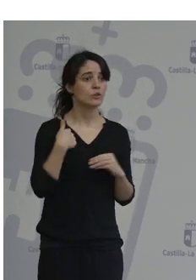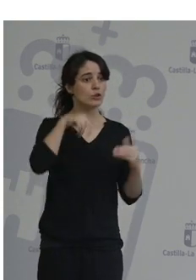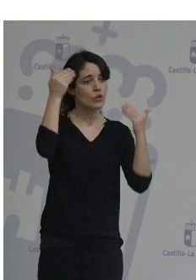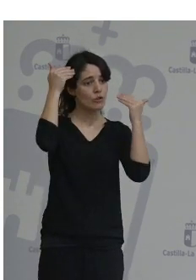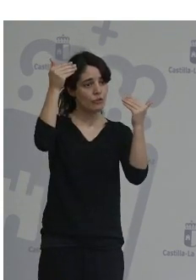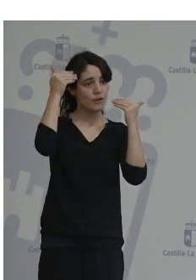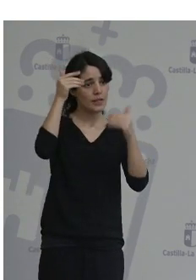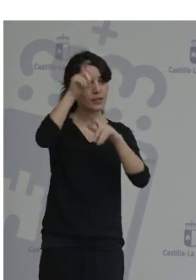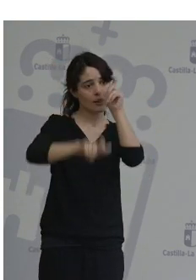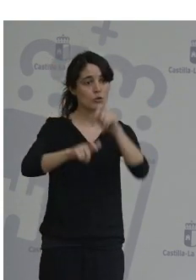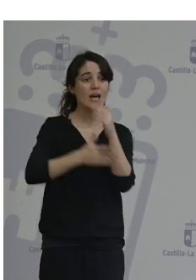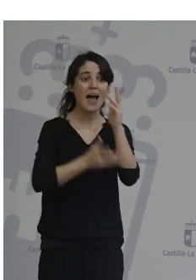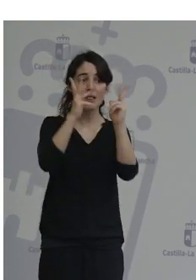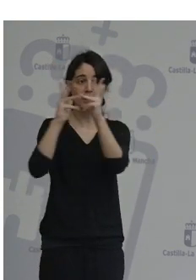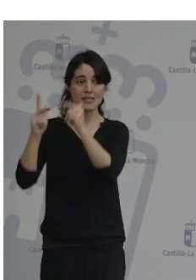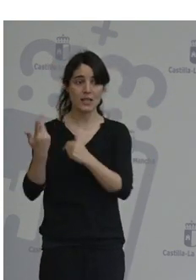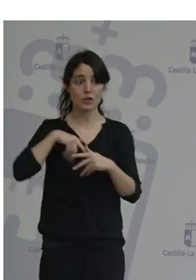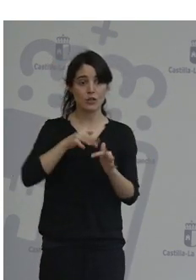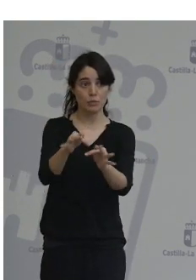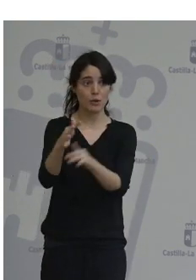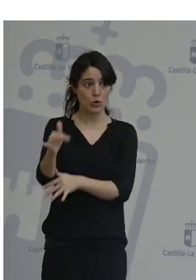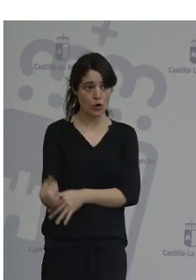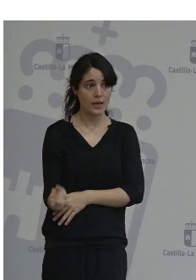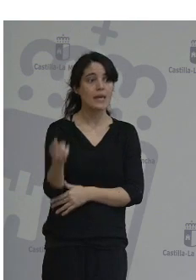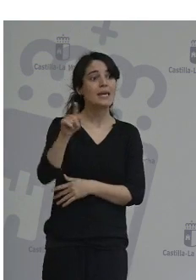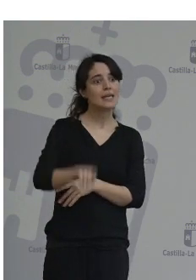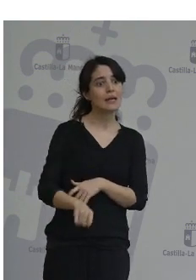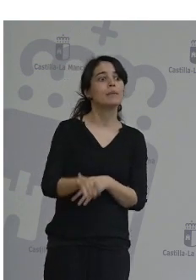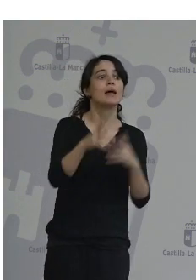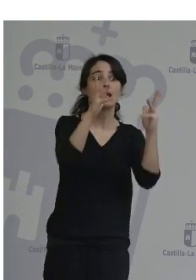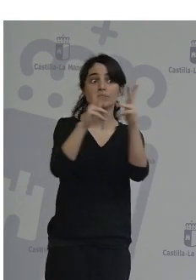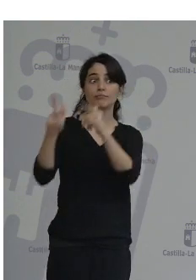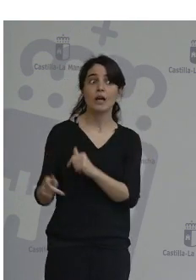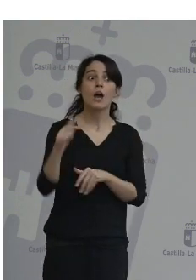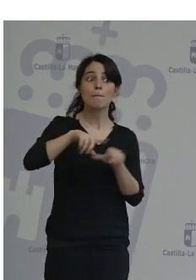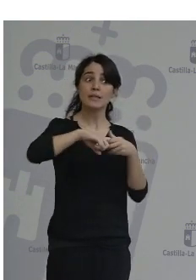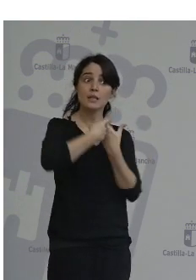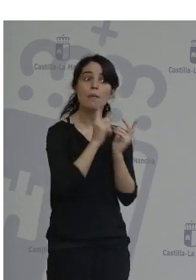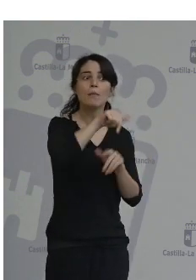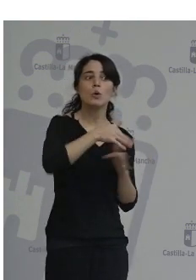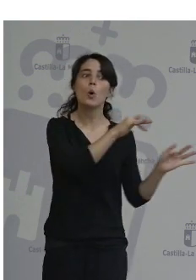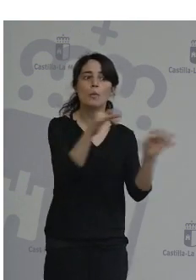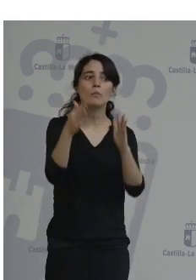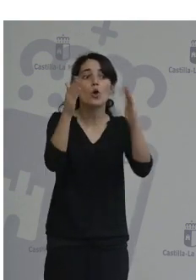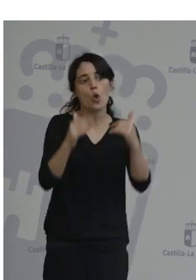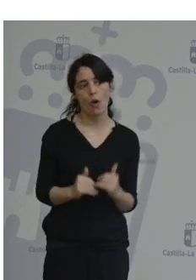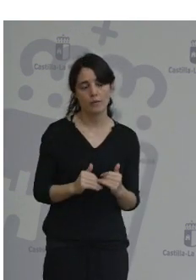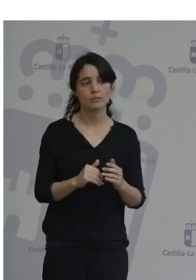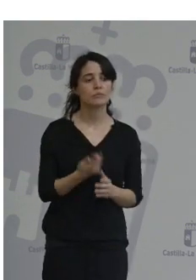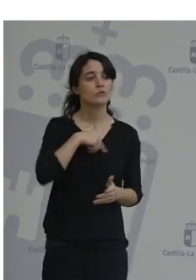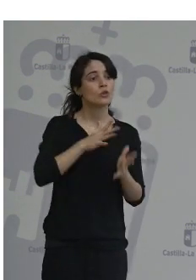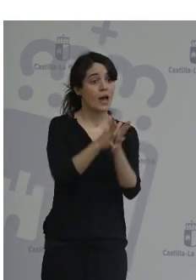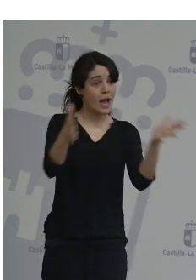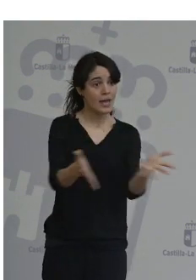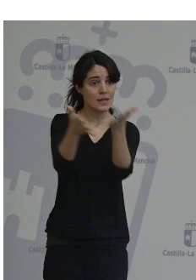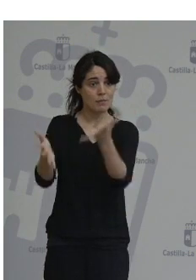premiadas y también, como no, a las que han participado y no han conseguido el premio, según el jurado correspondiente. animamos a todas,